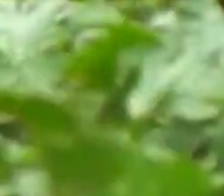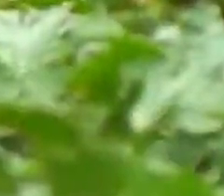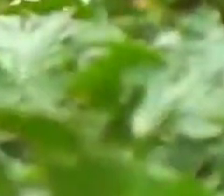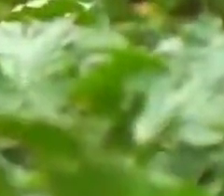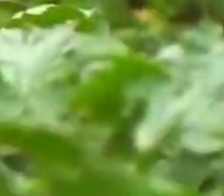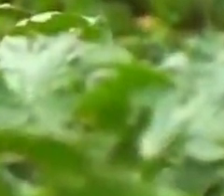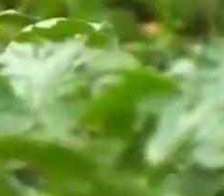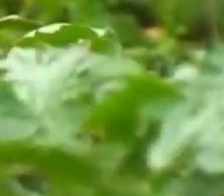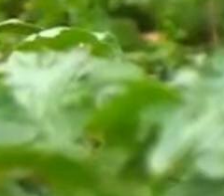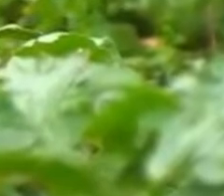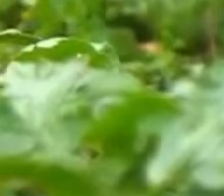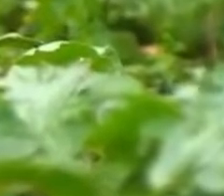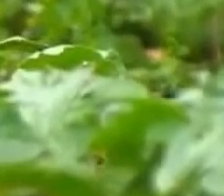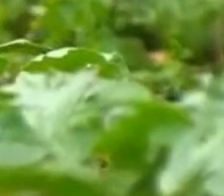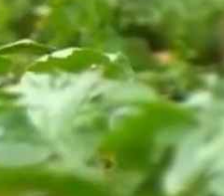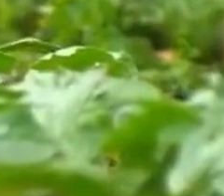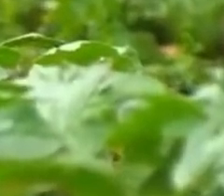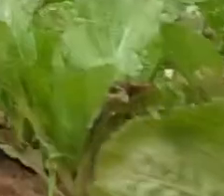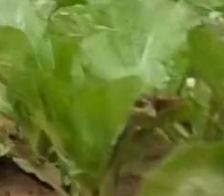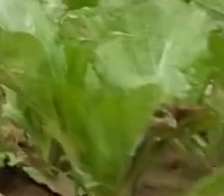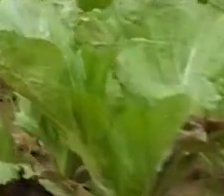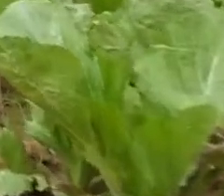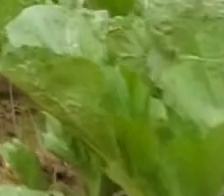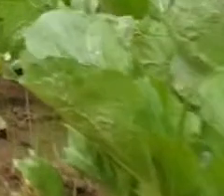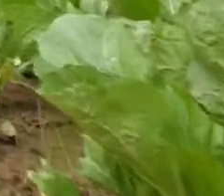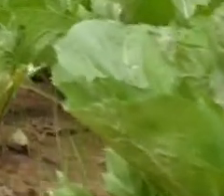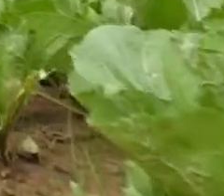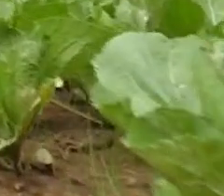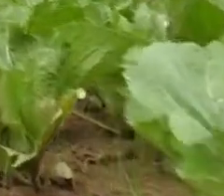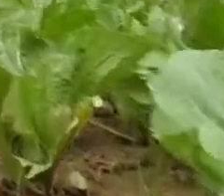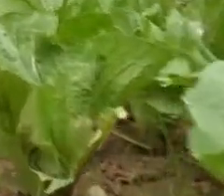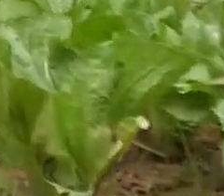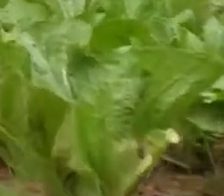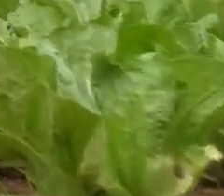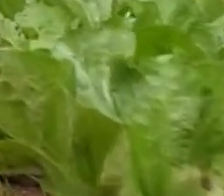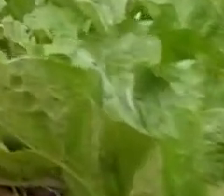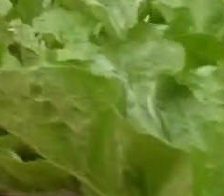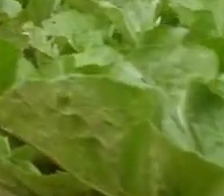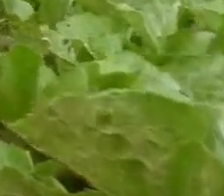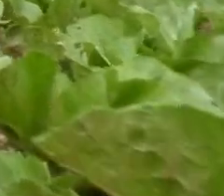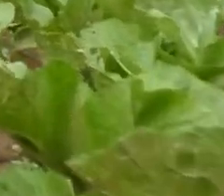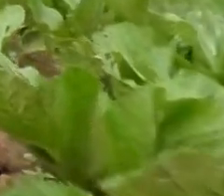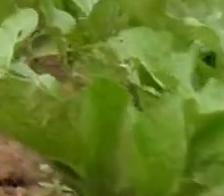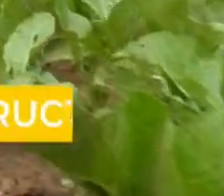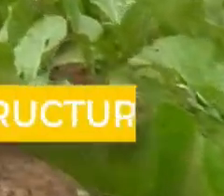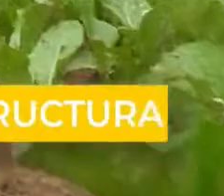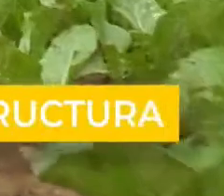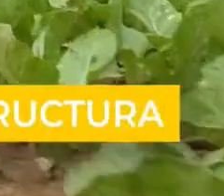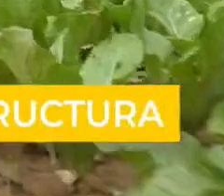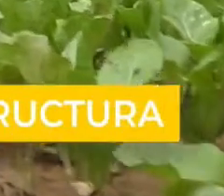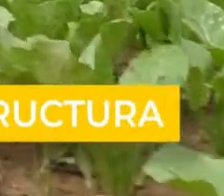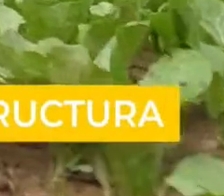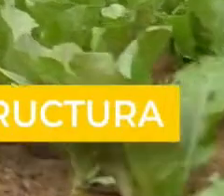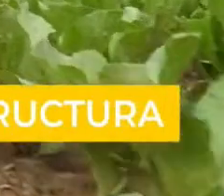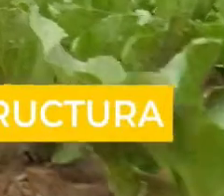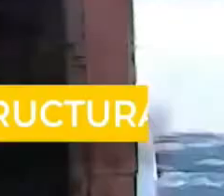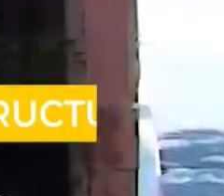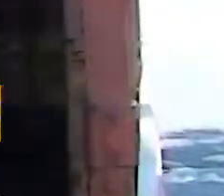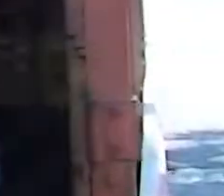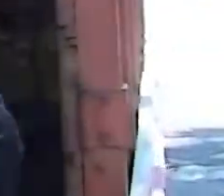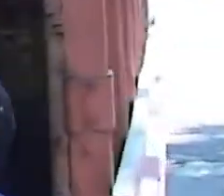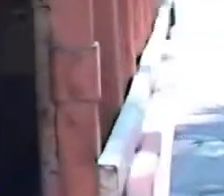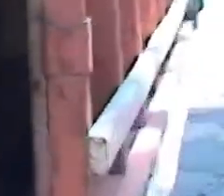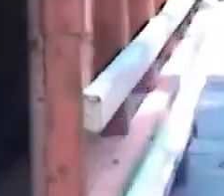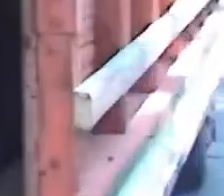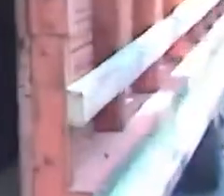fortalecerla. Por este motivo, es preciso invertir en innovación, bioseguridad e infraestructura, mejorando